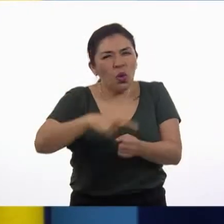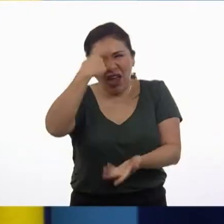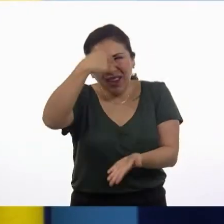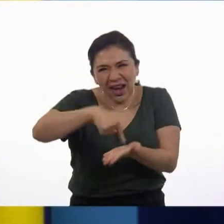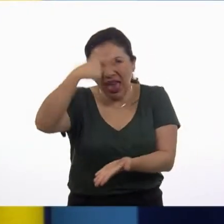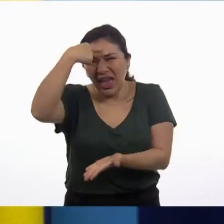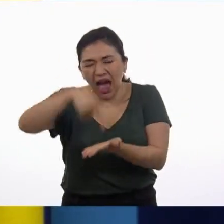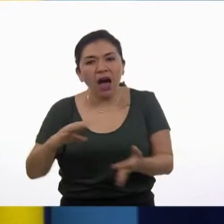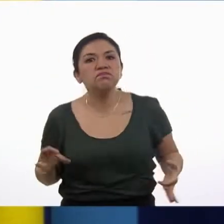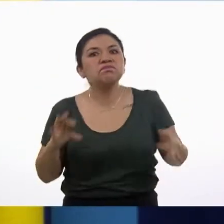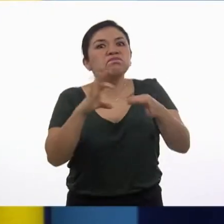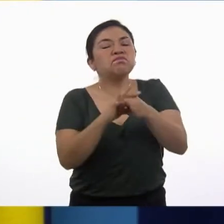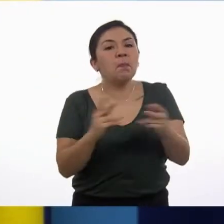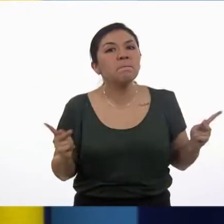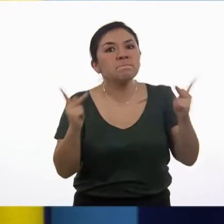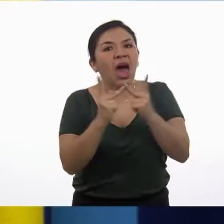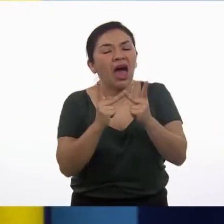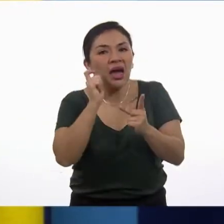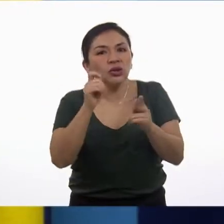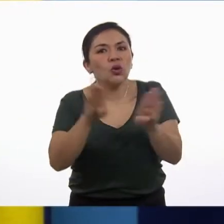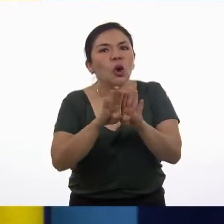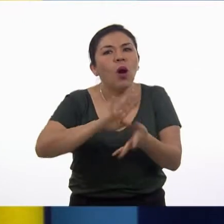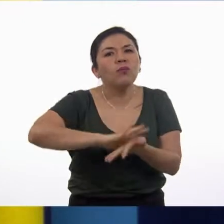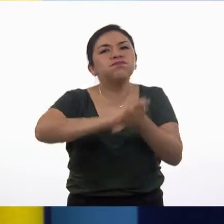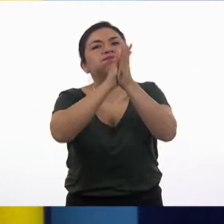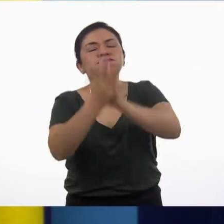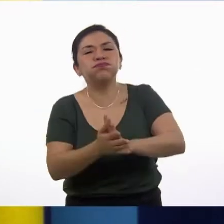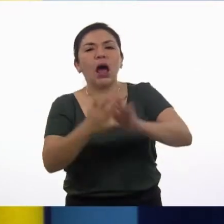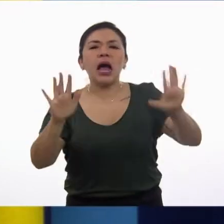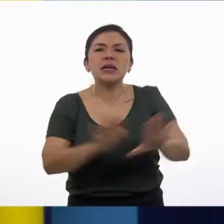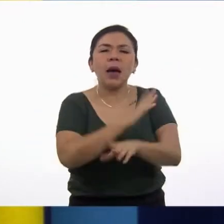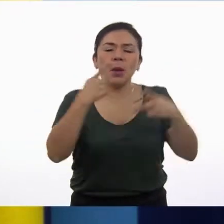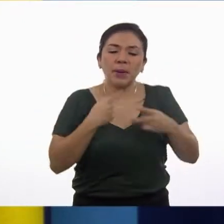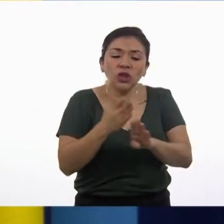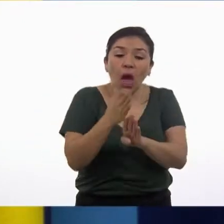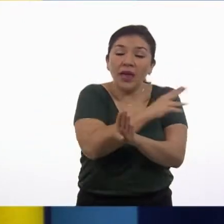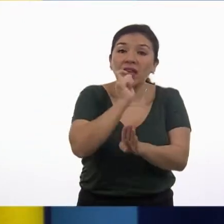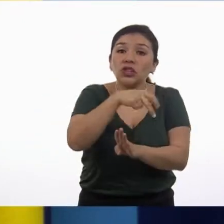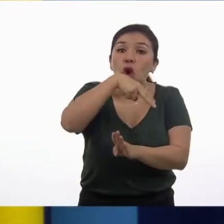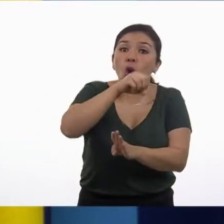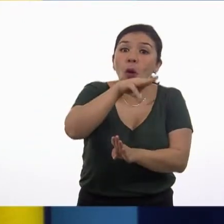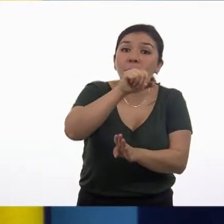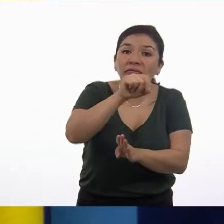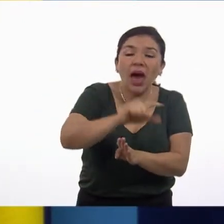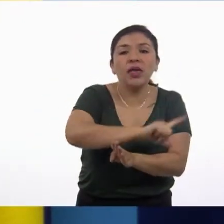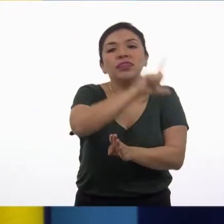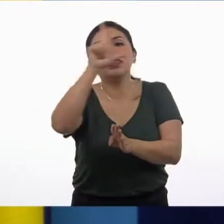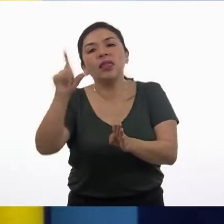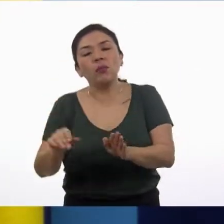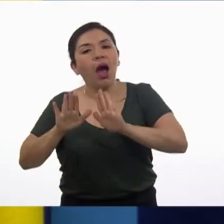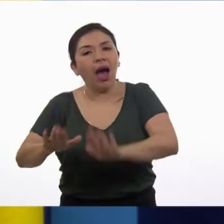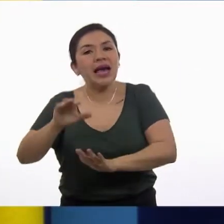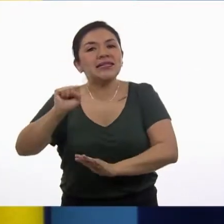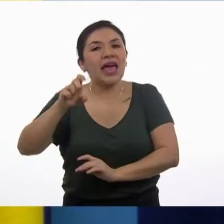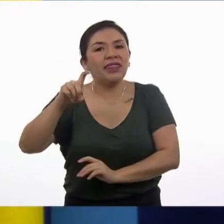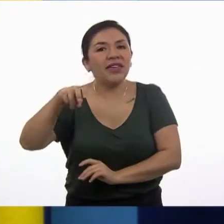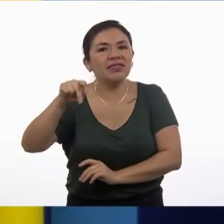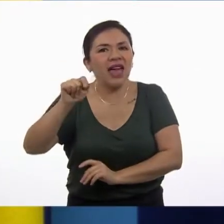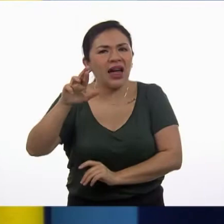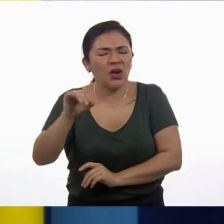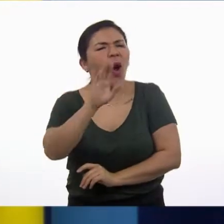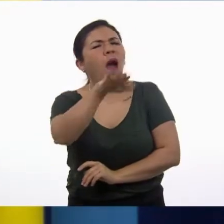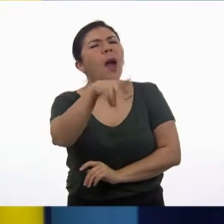creencias. Quizá tenga que ver con esa transición entre el nomadismo y el sedentarismo. Y bueno, pero ¿cómo se organizaban socialmente?